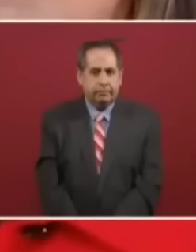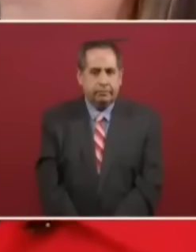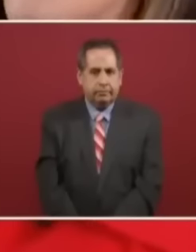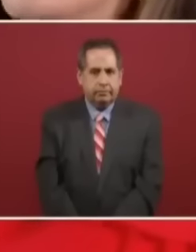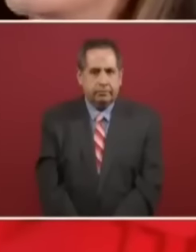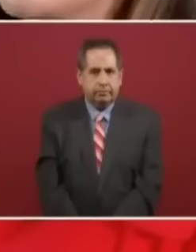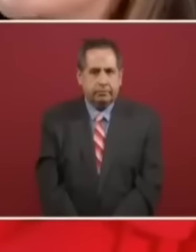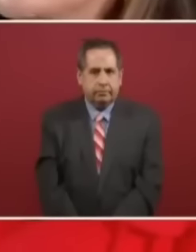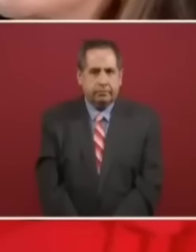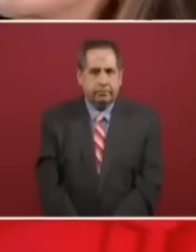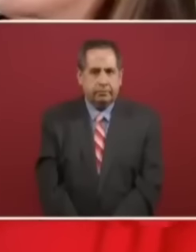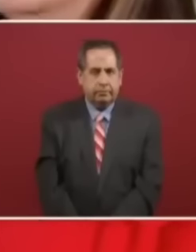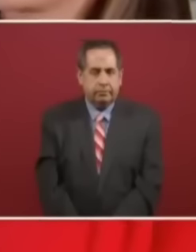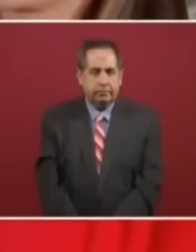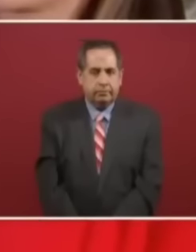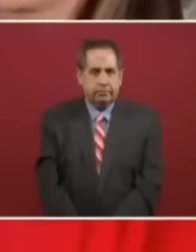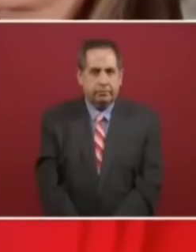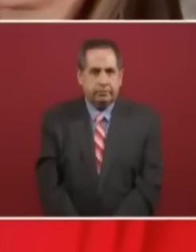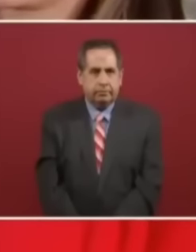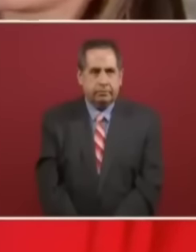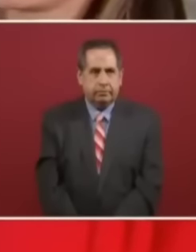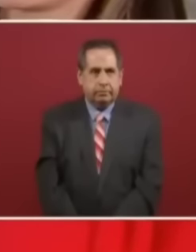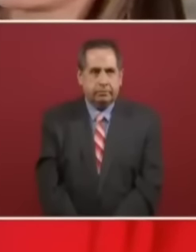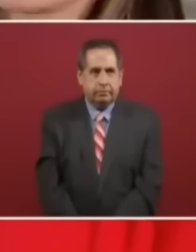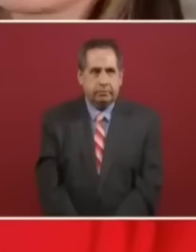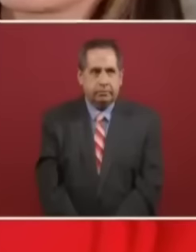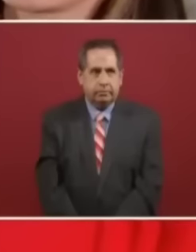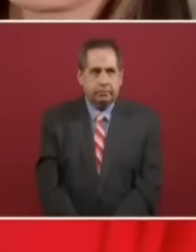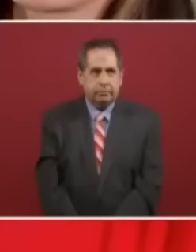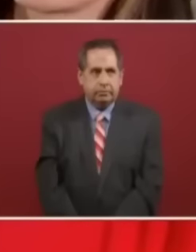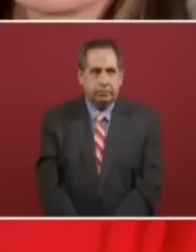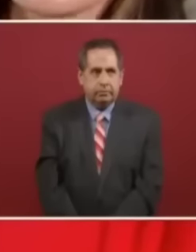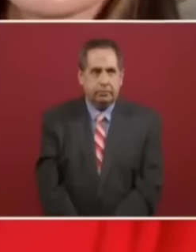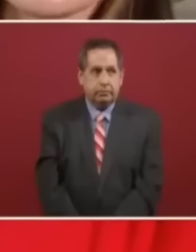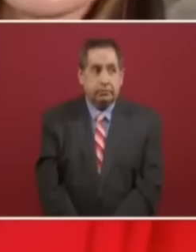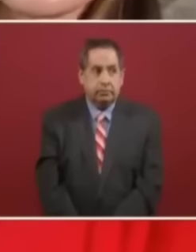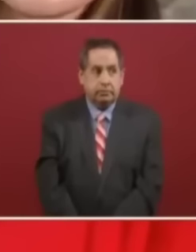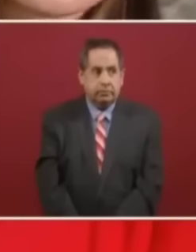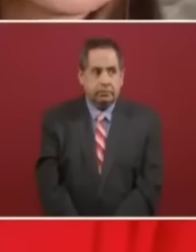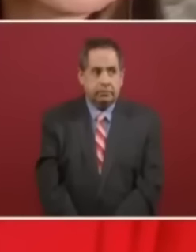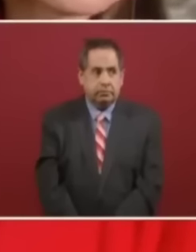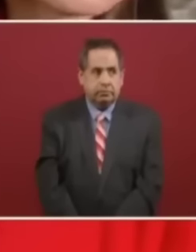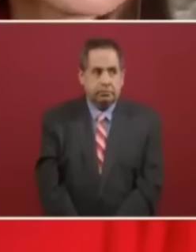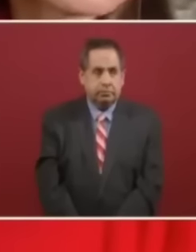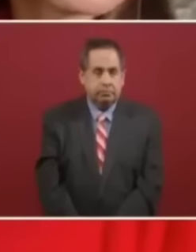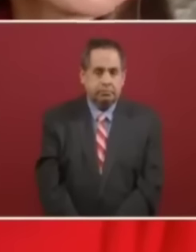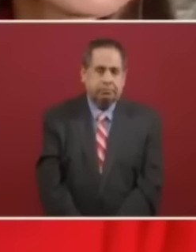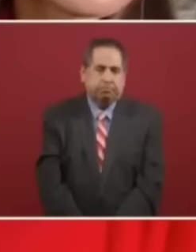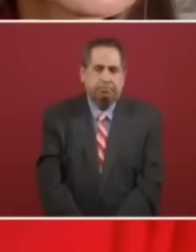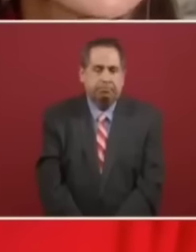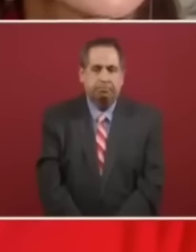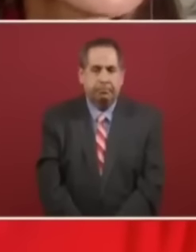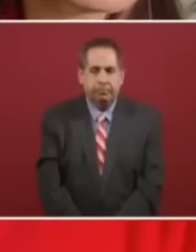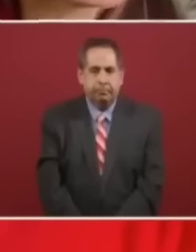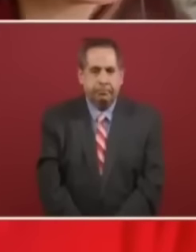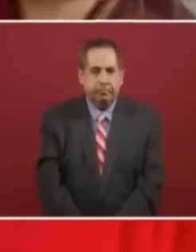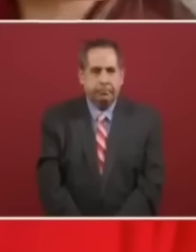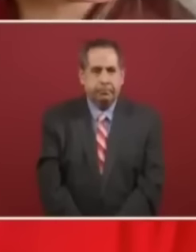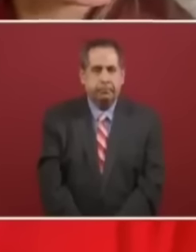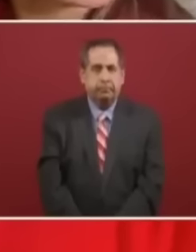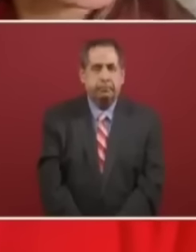feliz. No puedo evitarlo y quiero